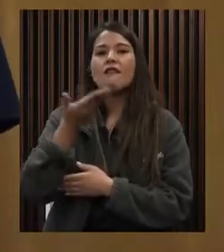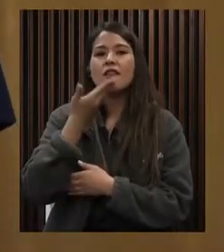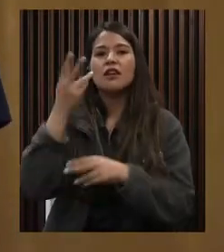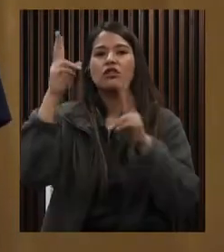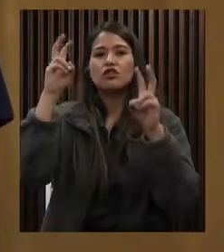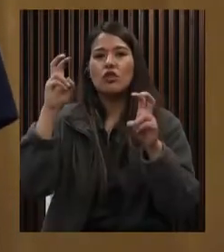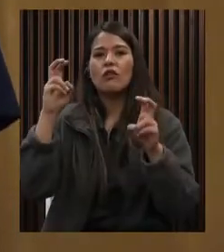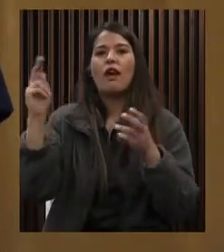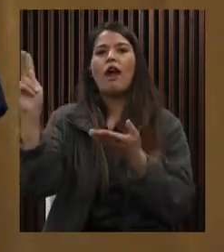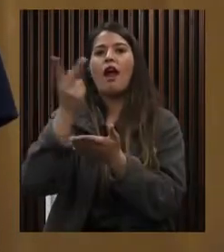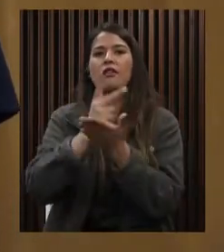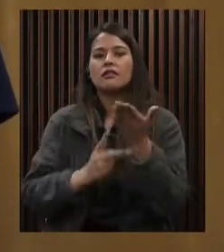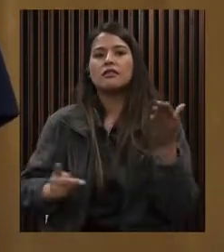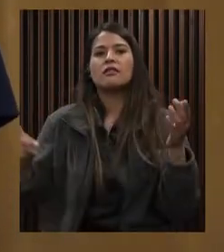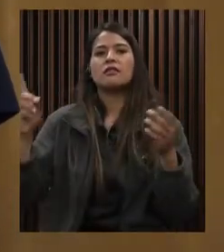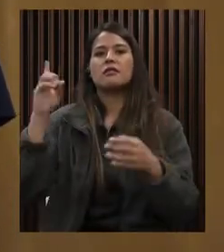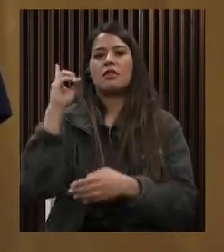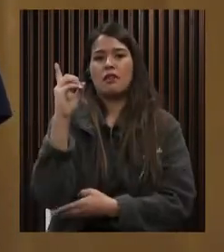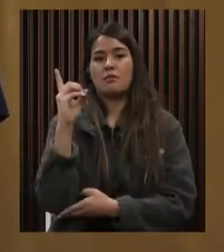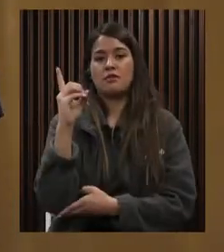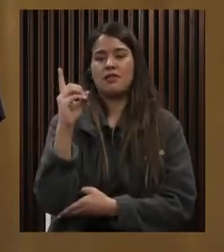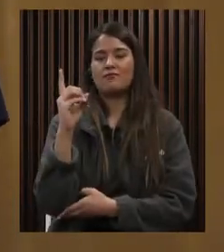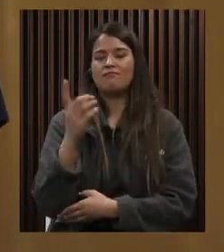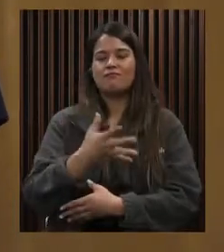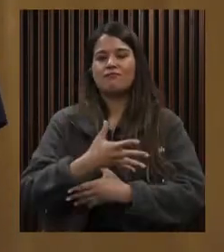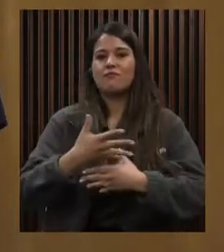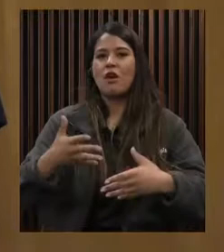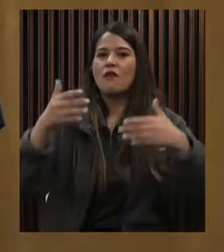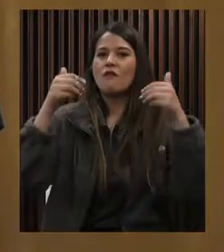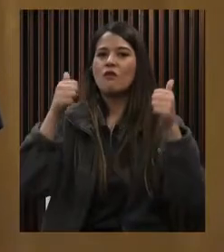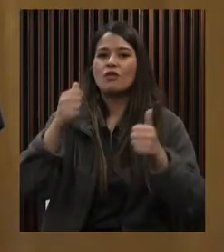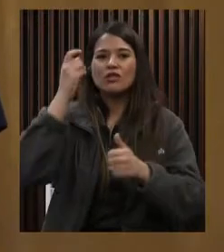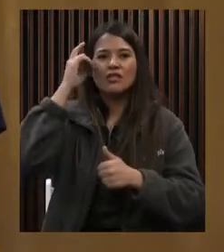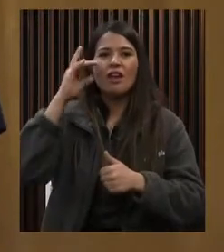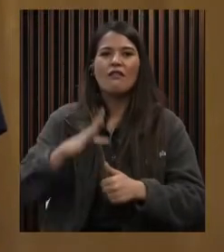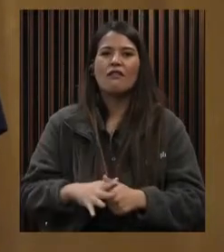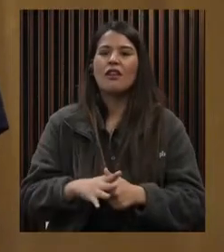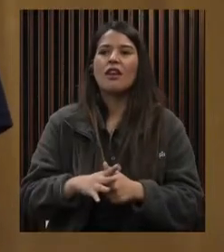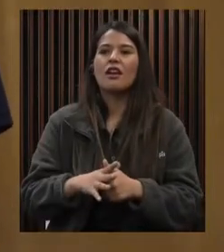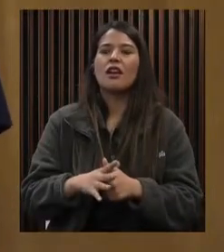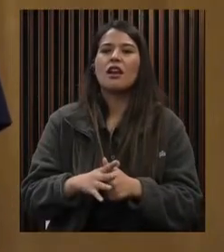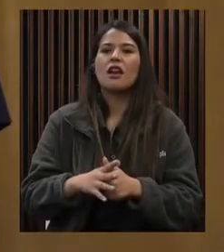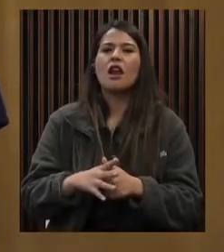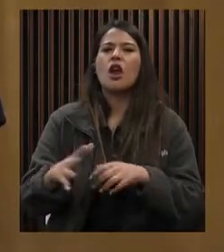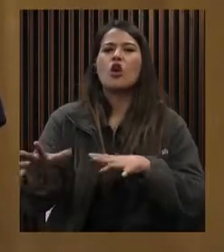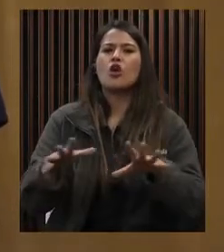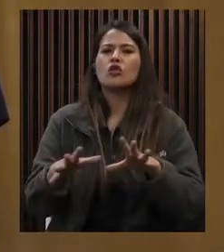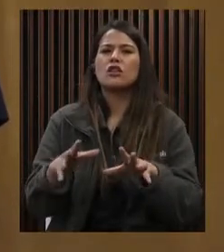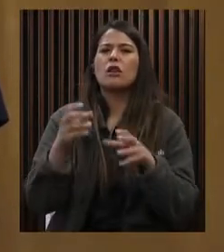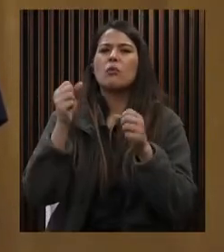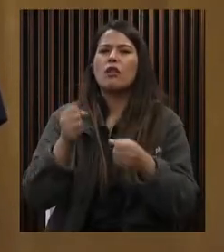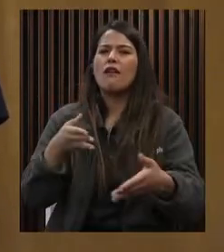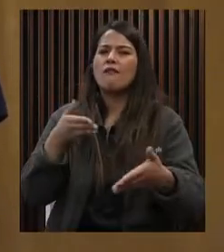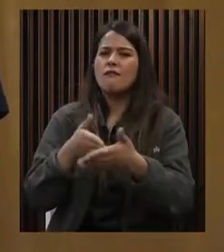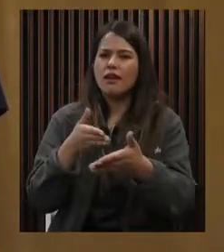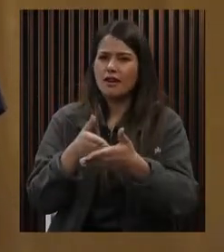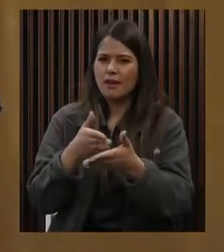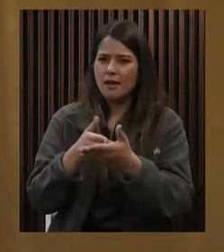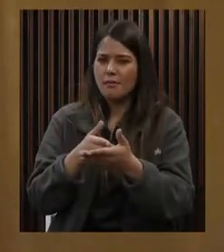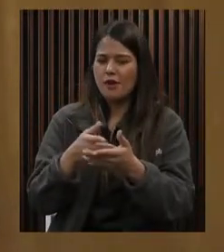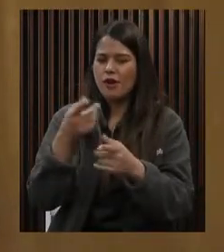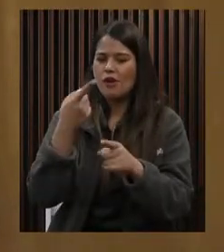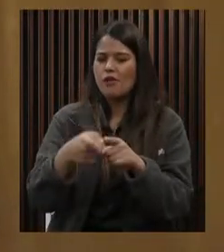con discapacidad. Sería fantástico saber si alguien tiene alguna idea de las cosas que podrían significar una barrera para